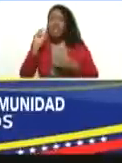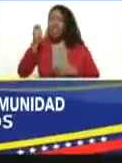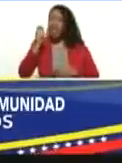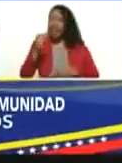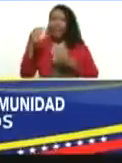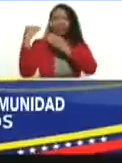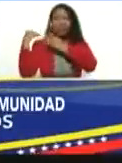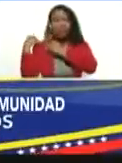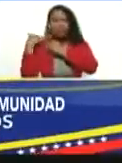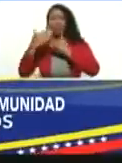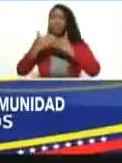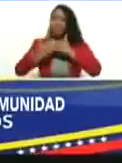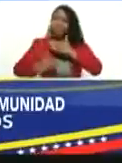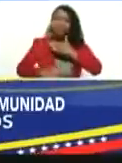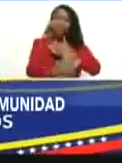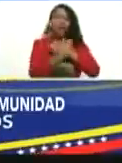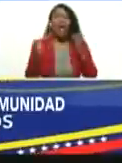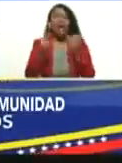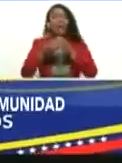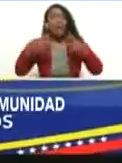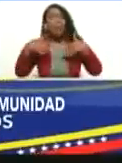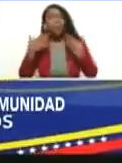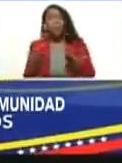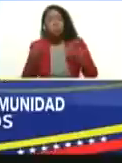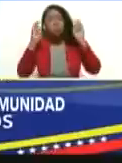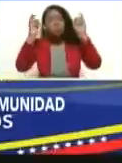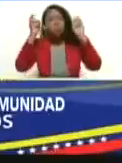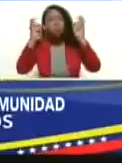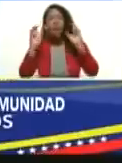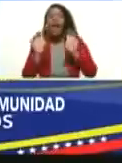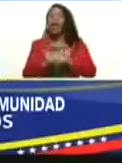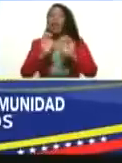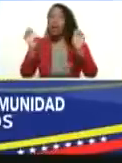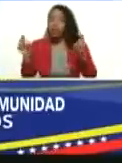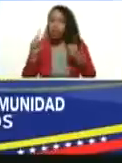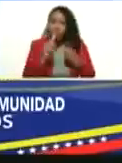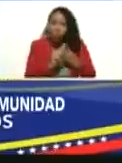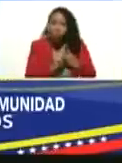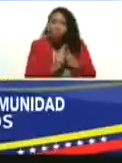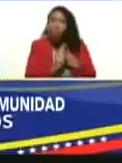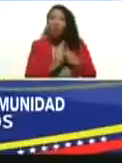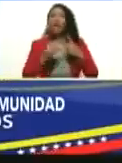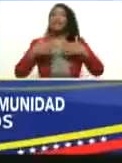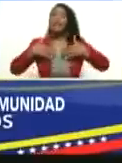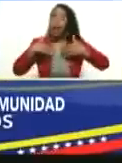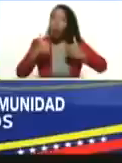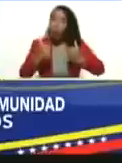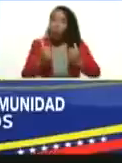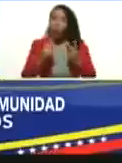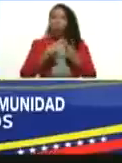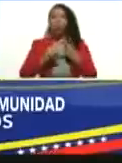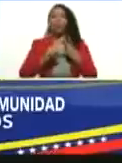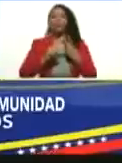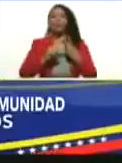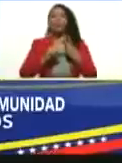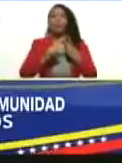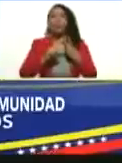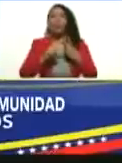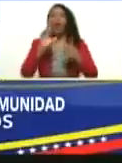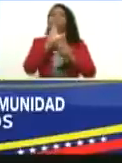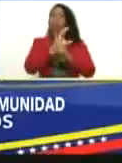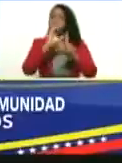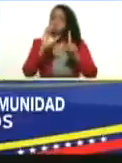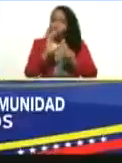adelante en el campo de la educación de la salud en el campo de la